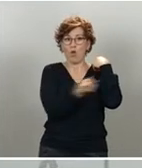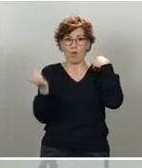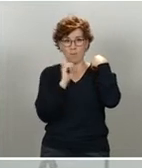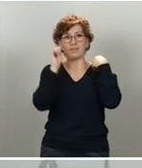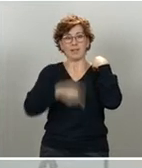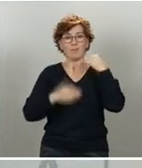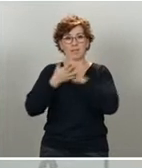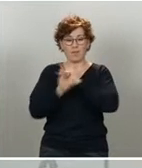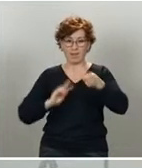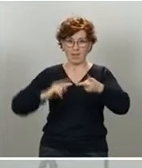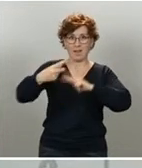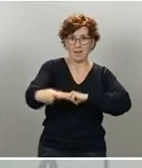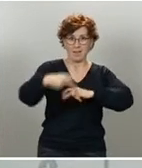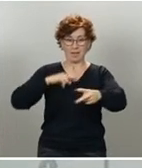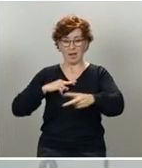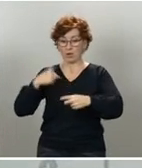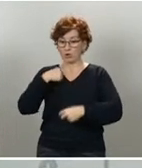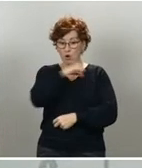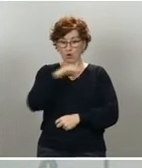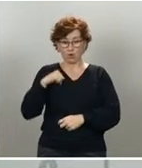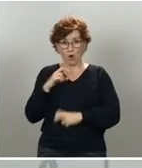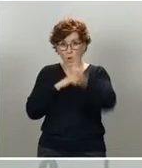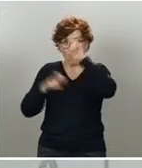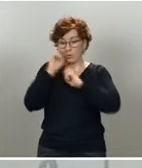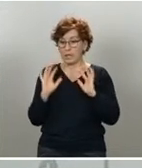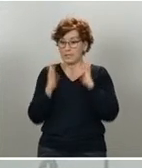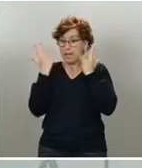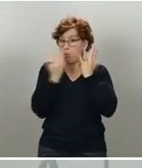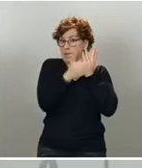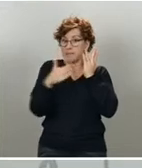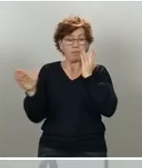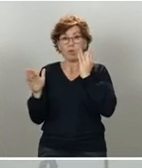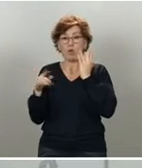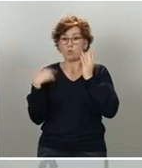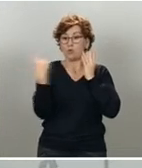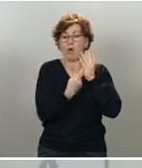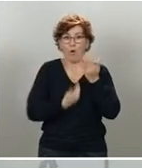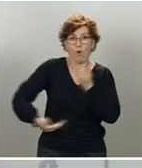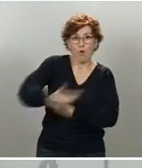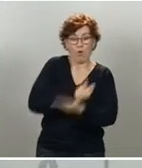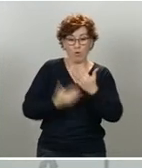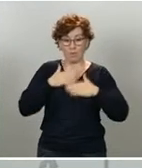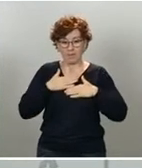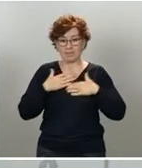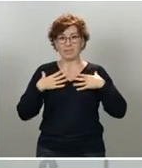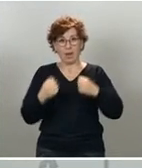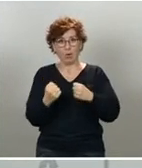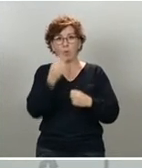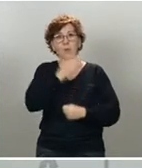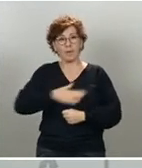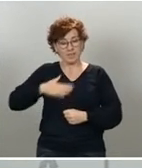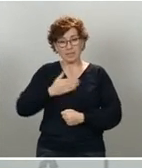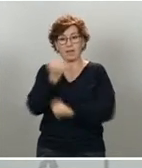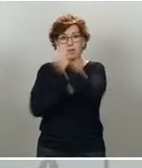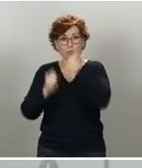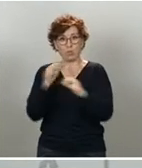puede ponerse a salvo solo. Todos dependemos de todos, en nuestra salud y también en nuestro bienestar económico y social, en